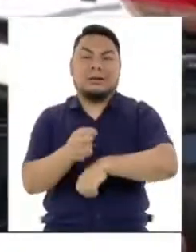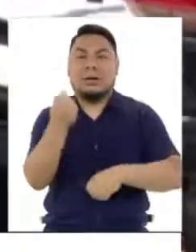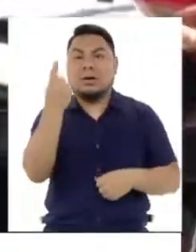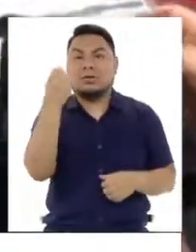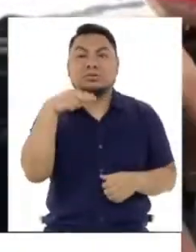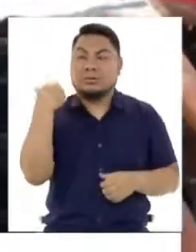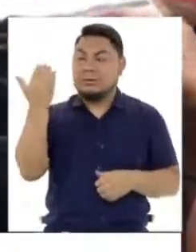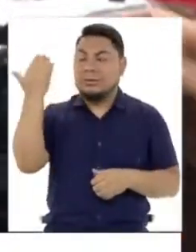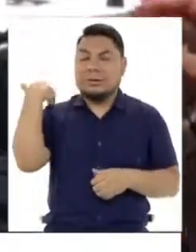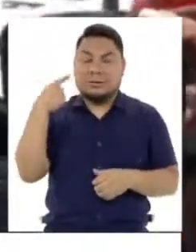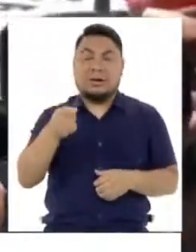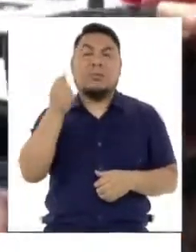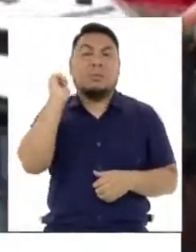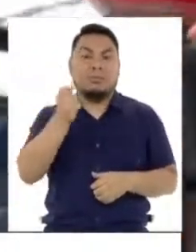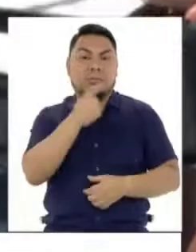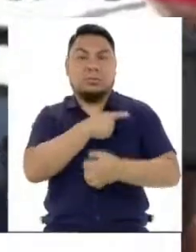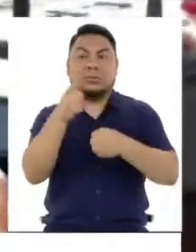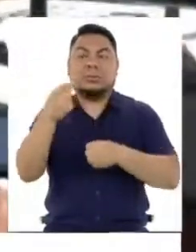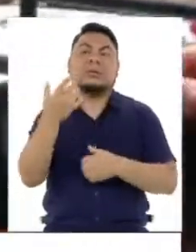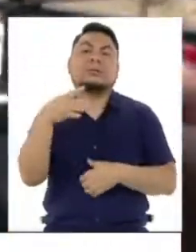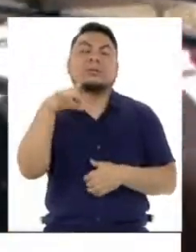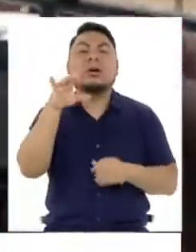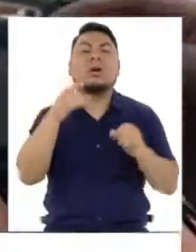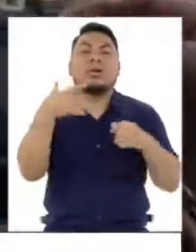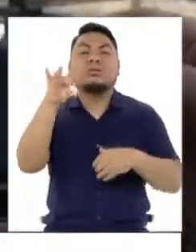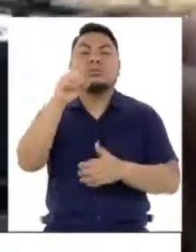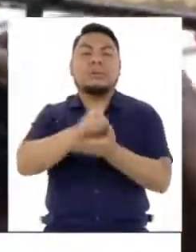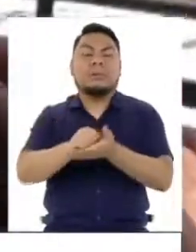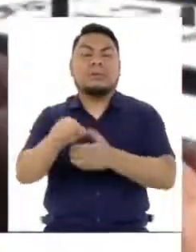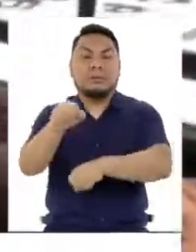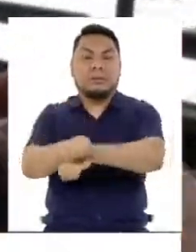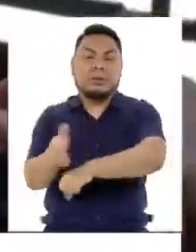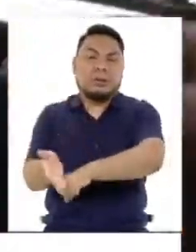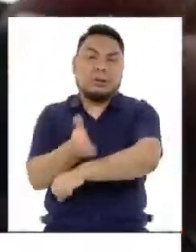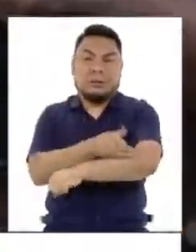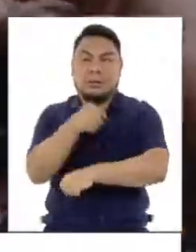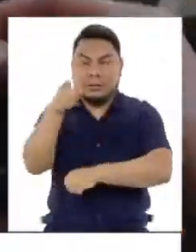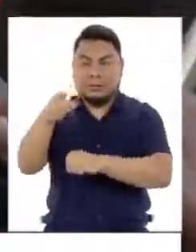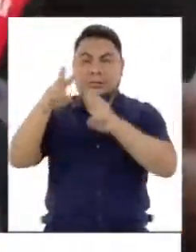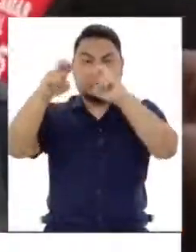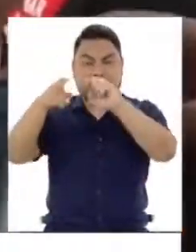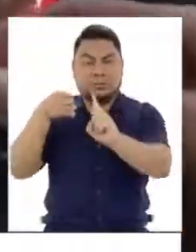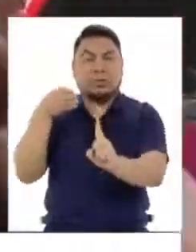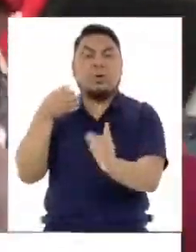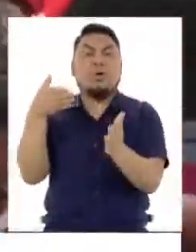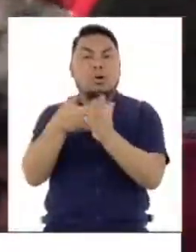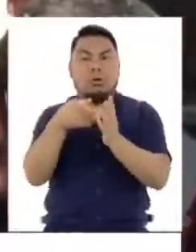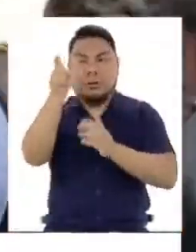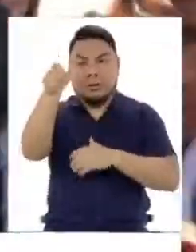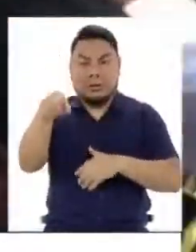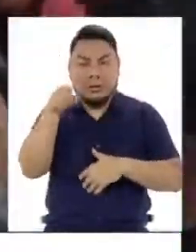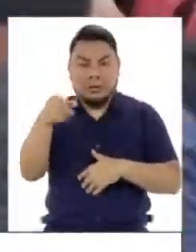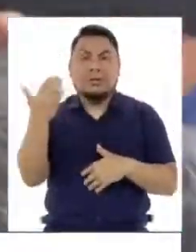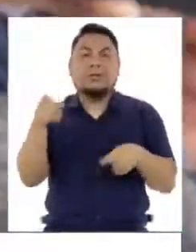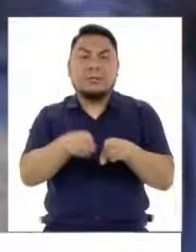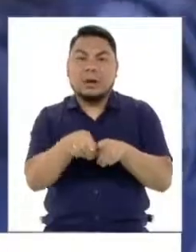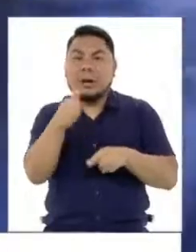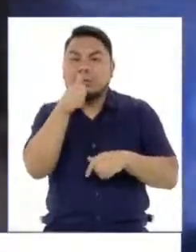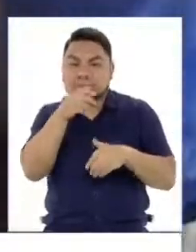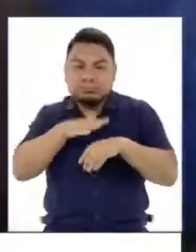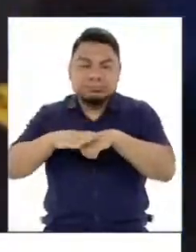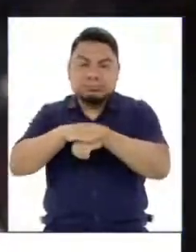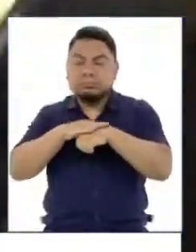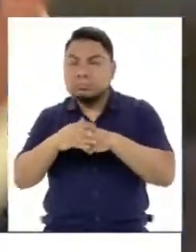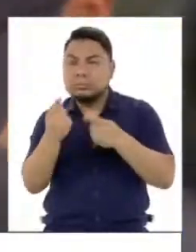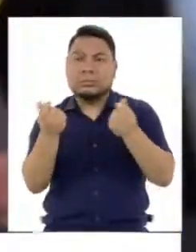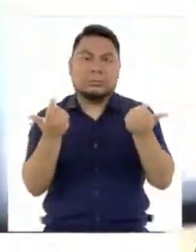el Poder Judicial confirmó 18 meses de prisión preventiva mientras duran las investigaciones en su contra por el presunto delito de cohecho pasivo